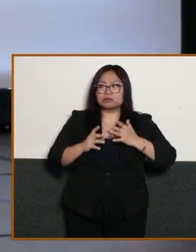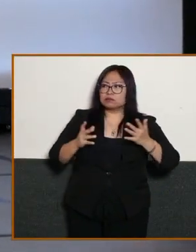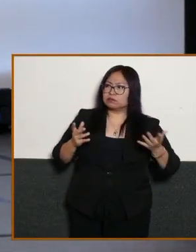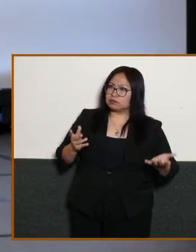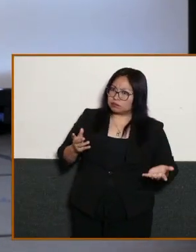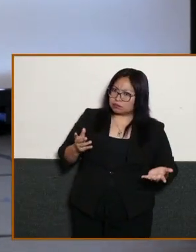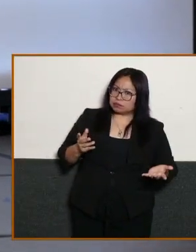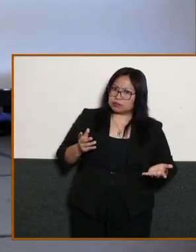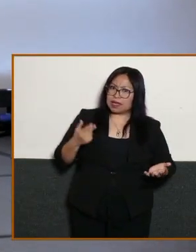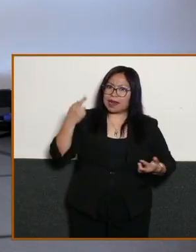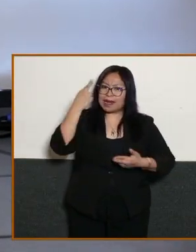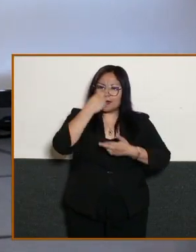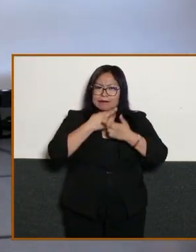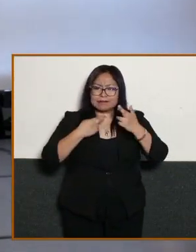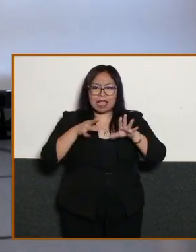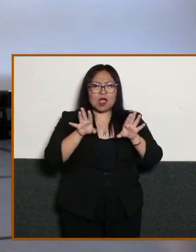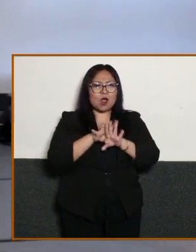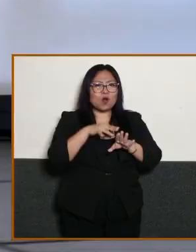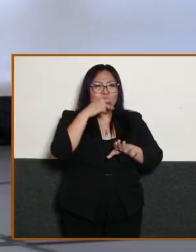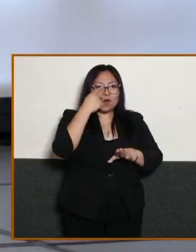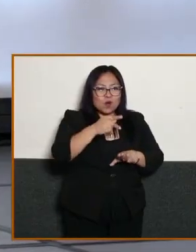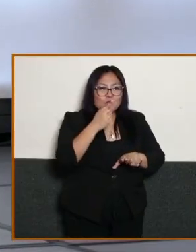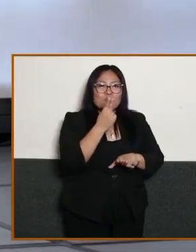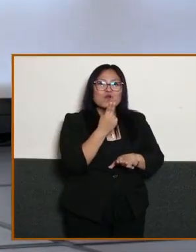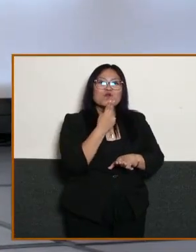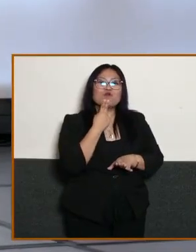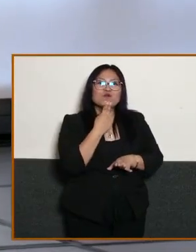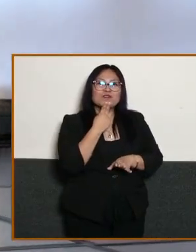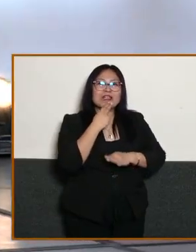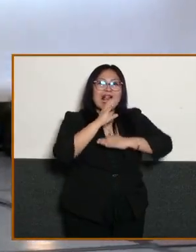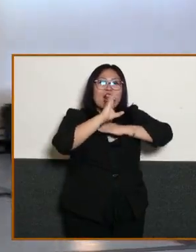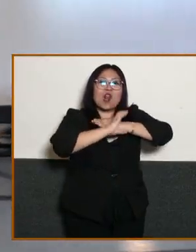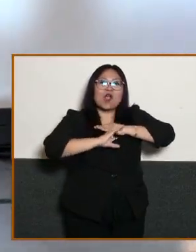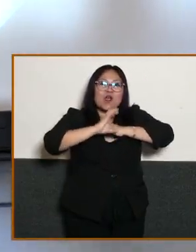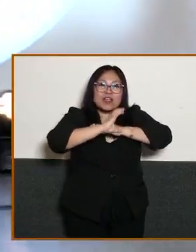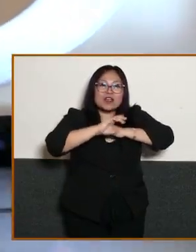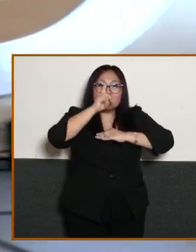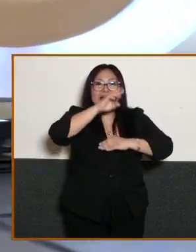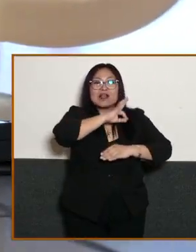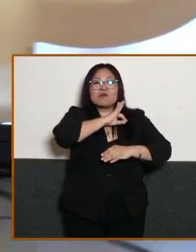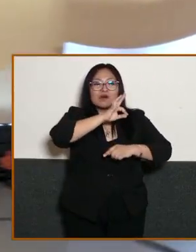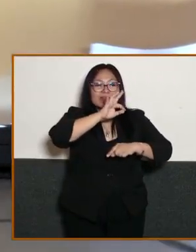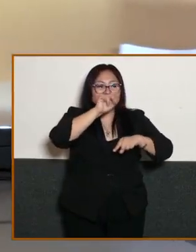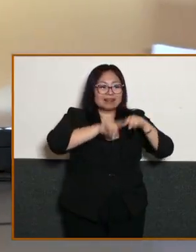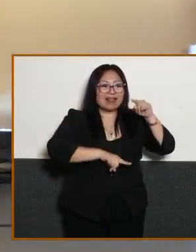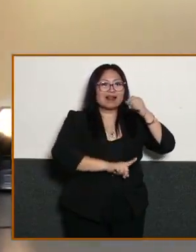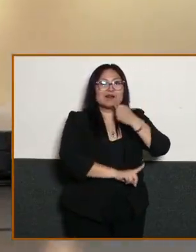te van a venir a auditar cómo estás usando el modelo para justamente evitar estos sesgos.